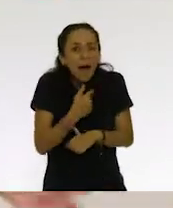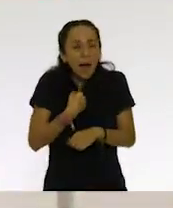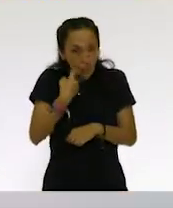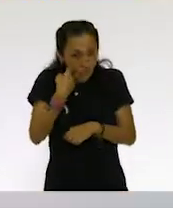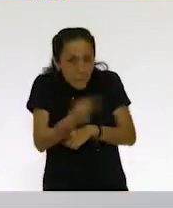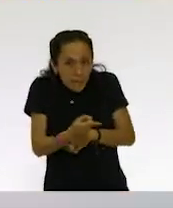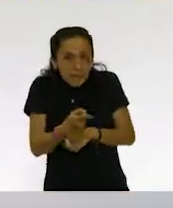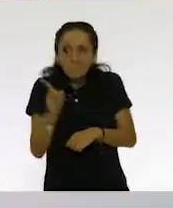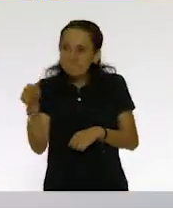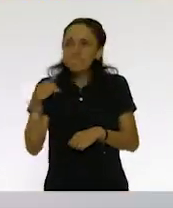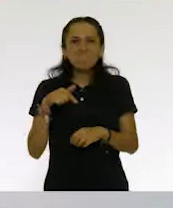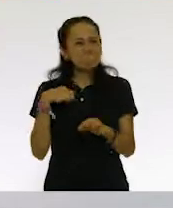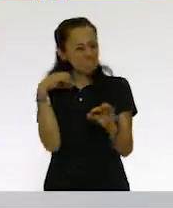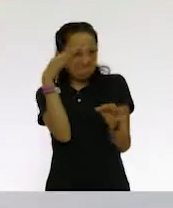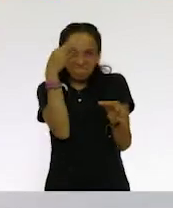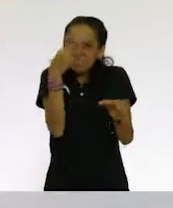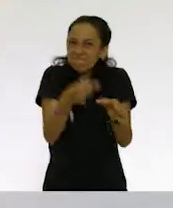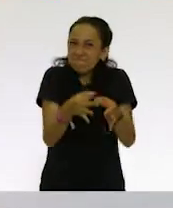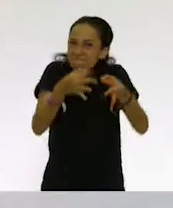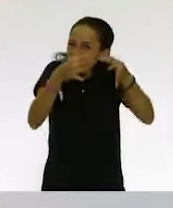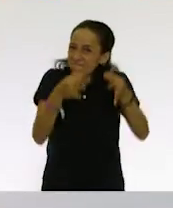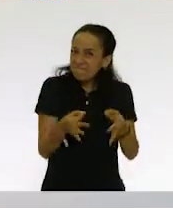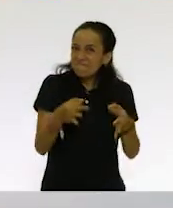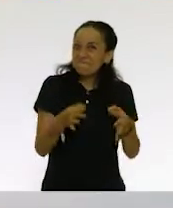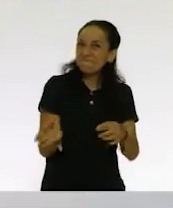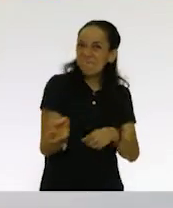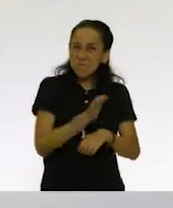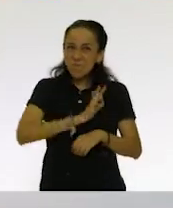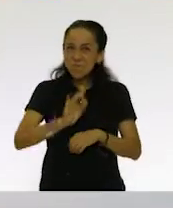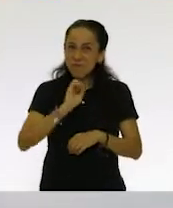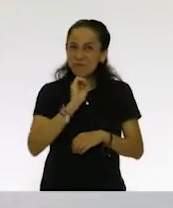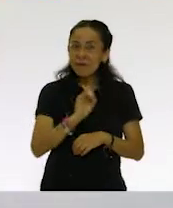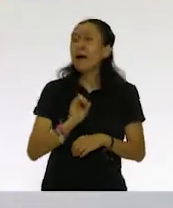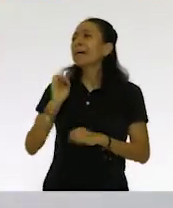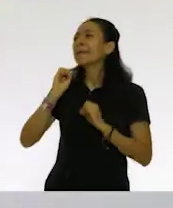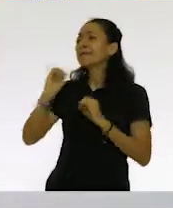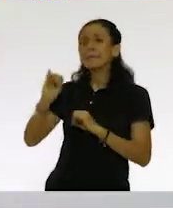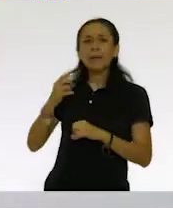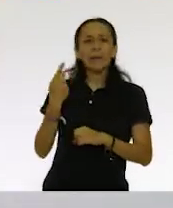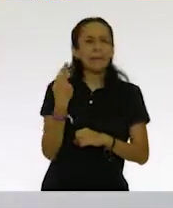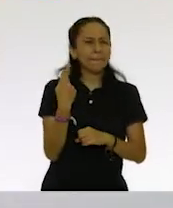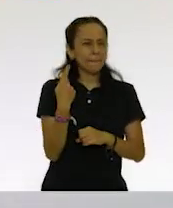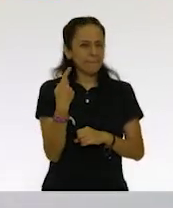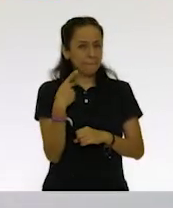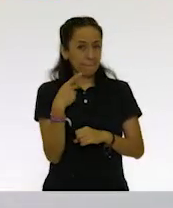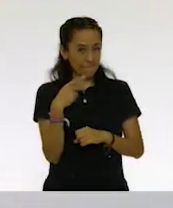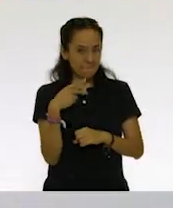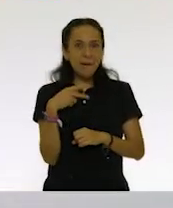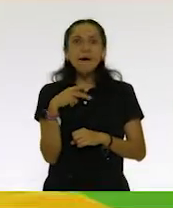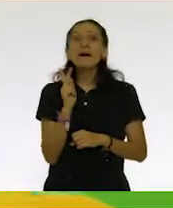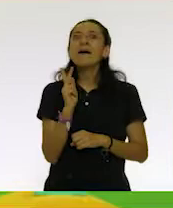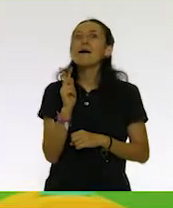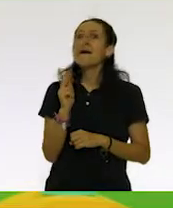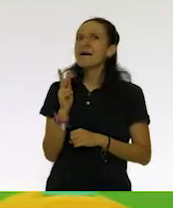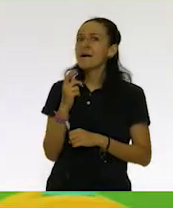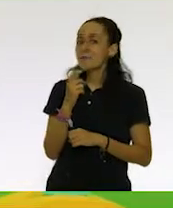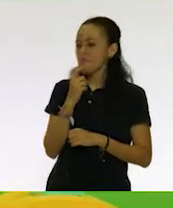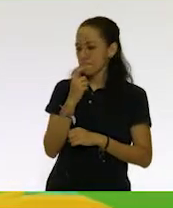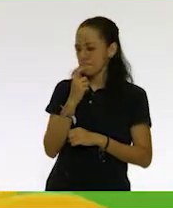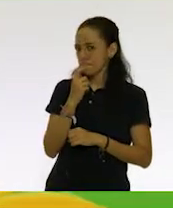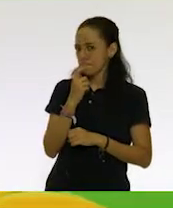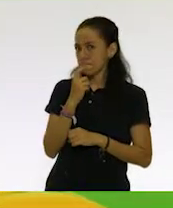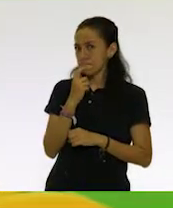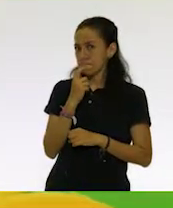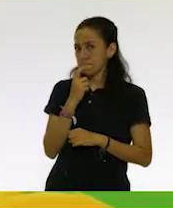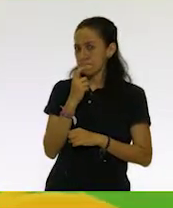¡Logramos! ¡Sí! Pero... ¡tan, tan, tan, tan, tan, tan, tan! No entiendo una